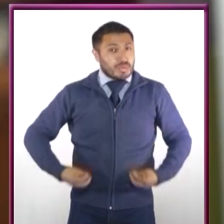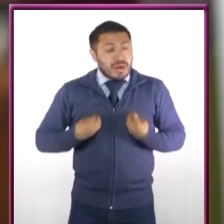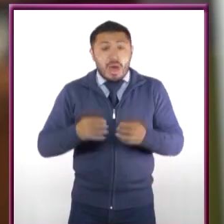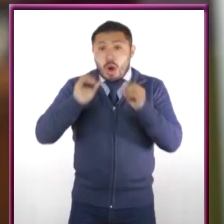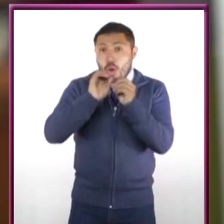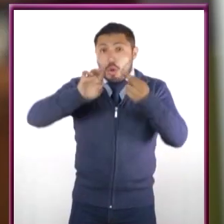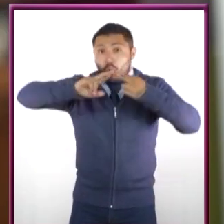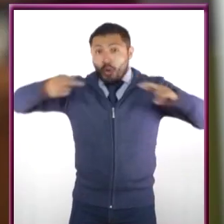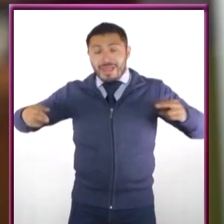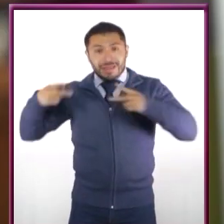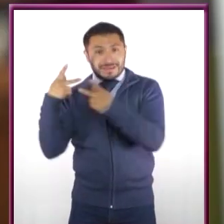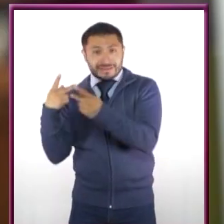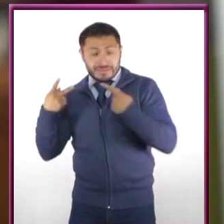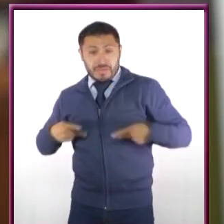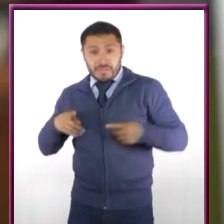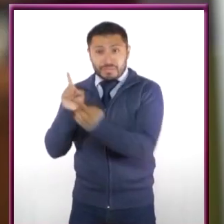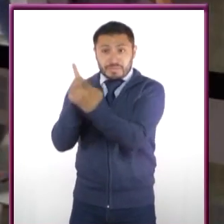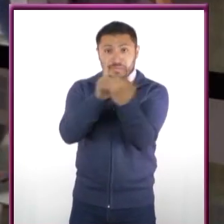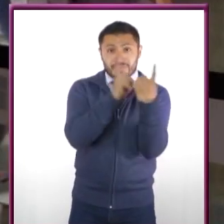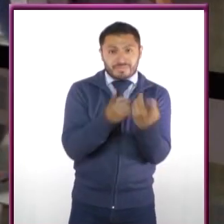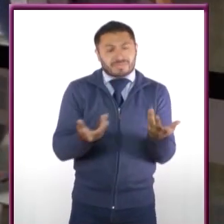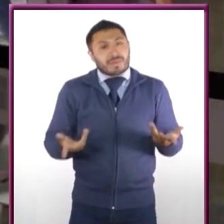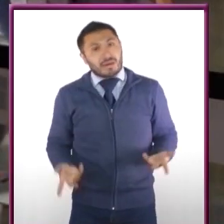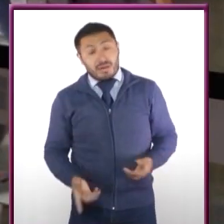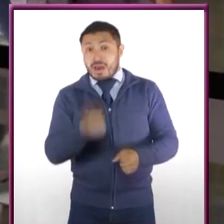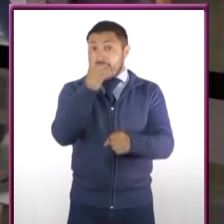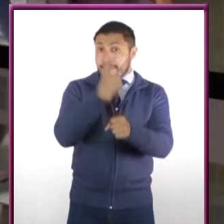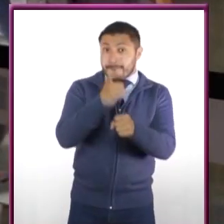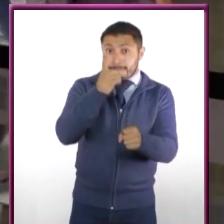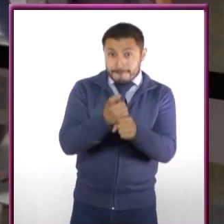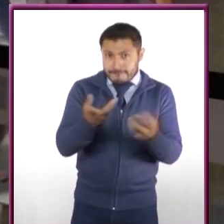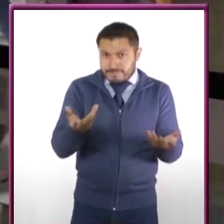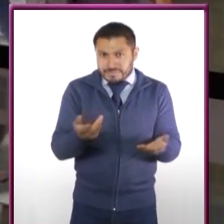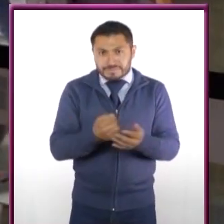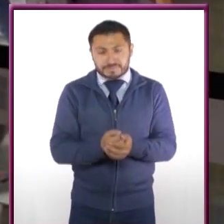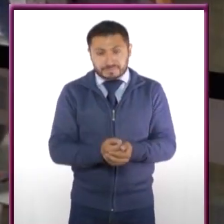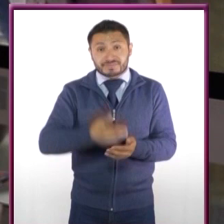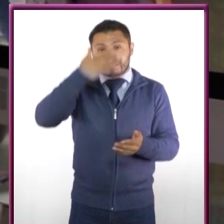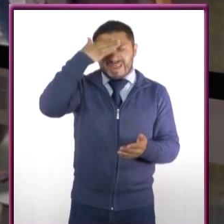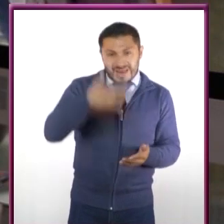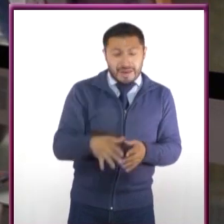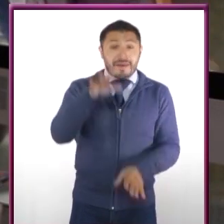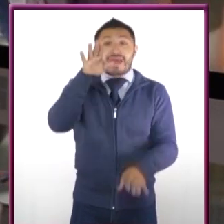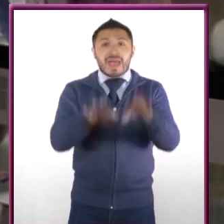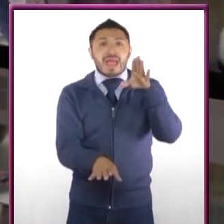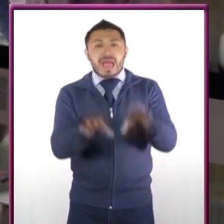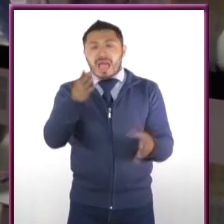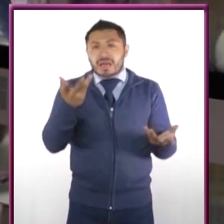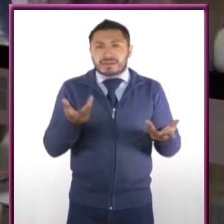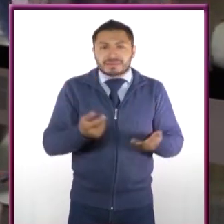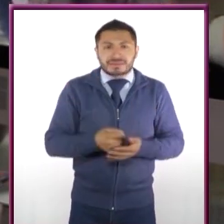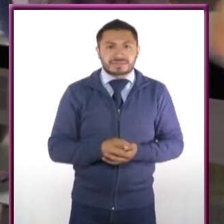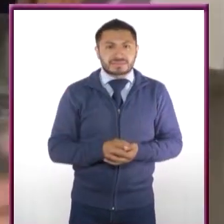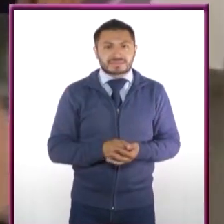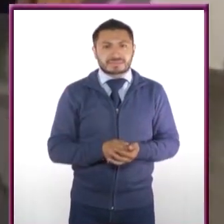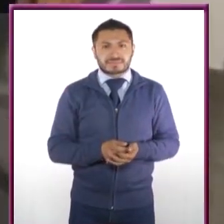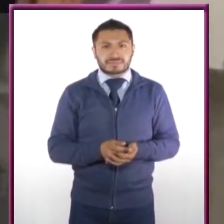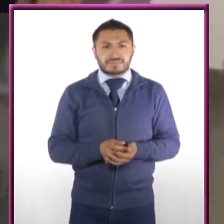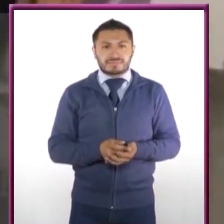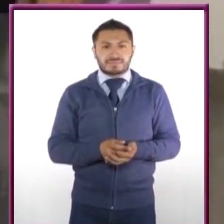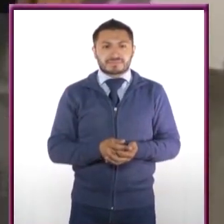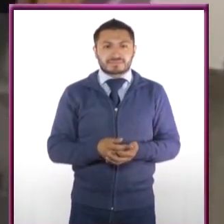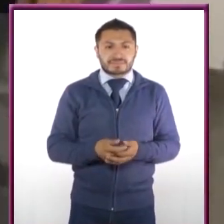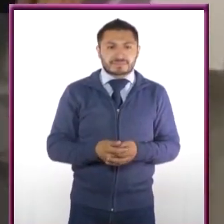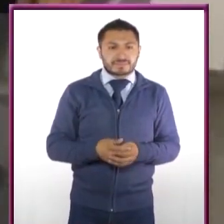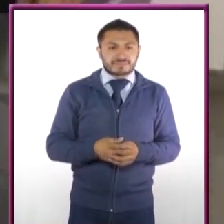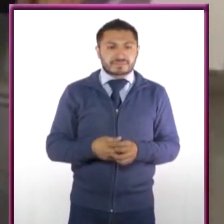nuestra relación con otras personas? Bueno, lo primero es saber. Muchas